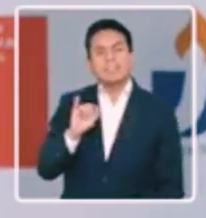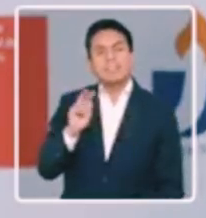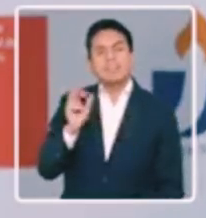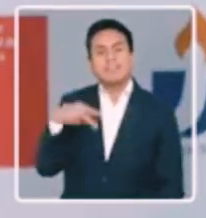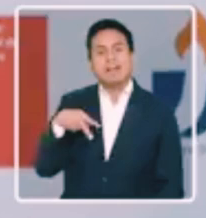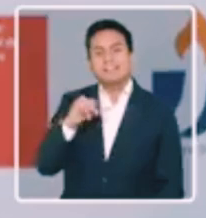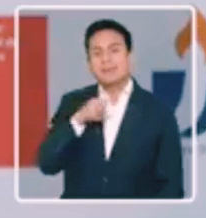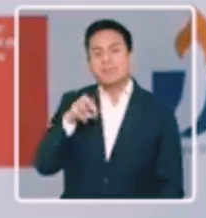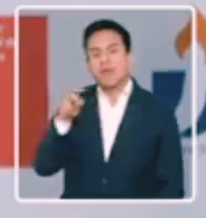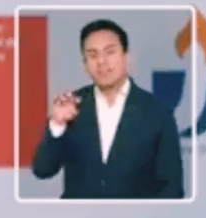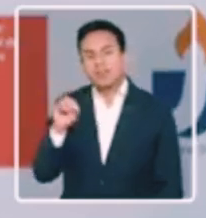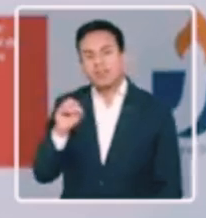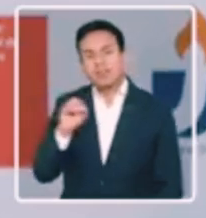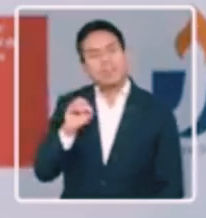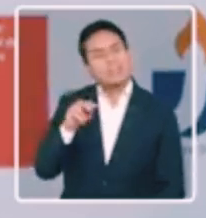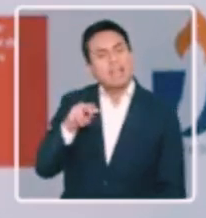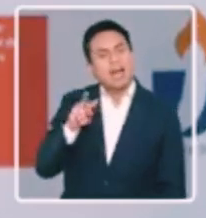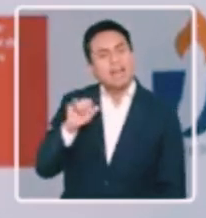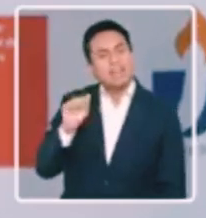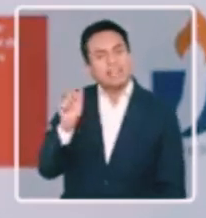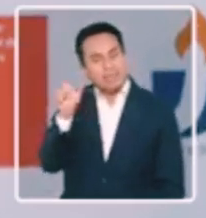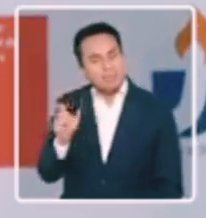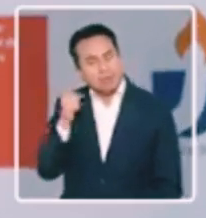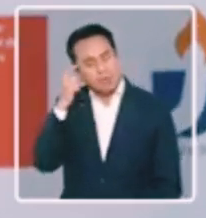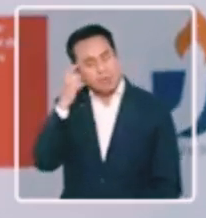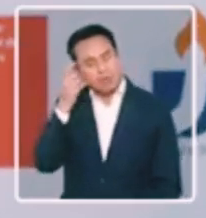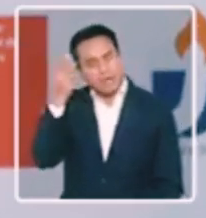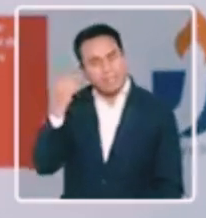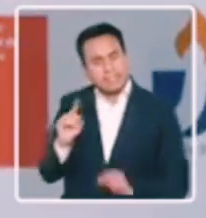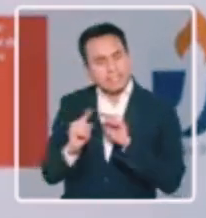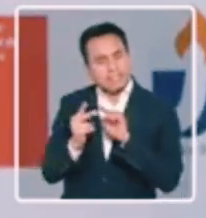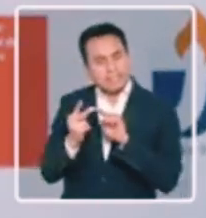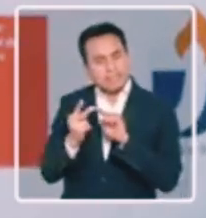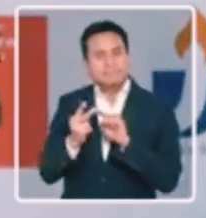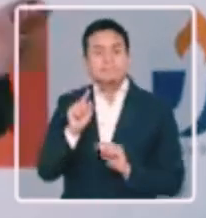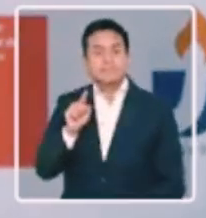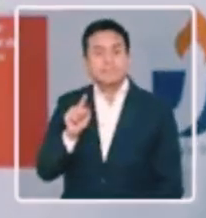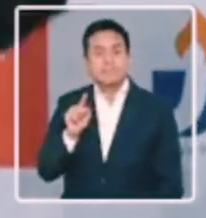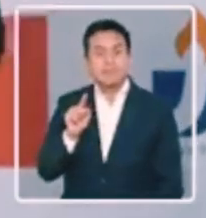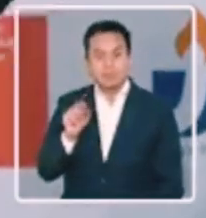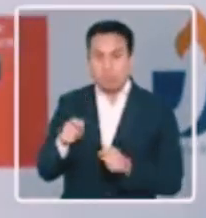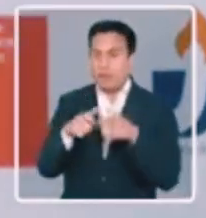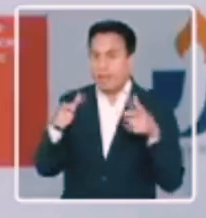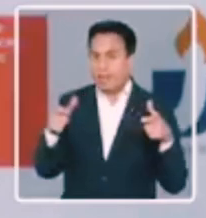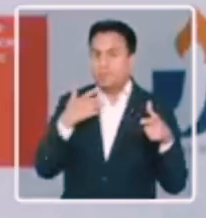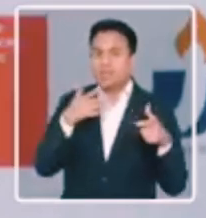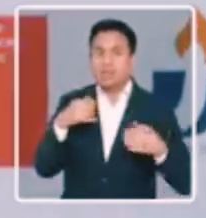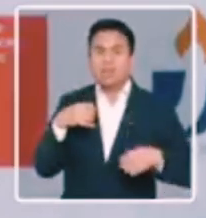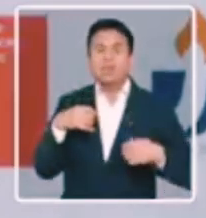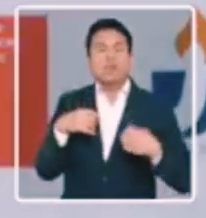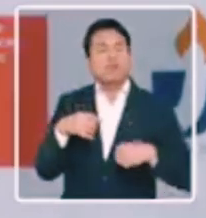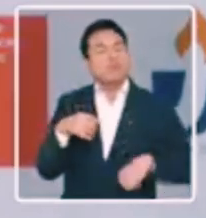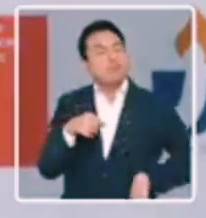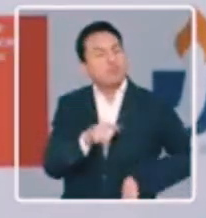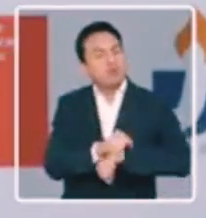el choro navia también está si no me si mal no recuerdo ahí era un poco más grande porque justamente el fútbol er deporte